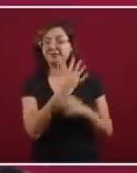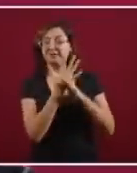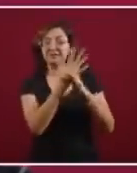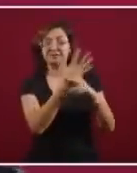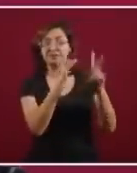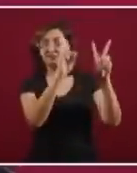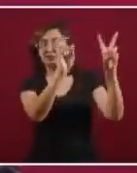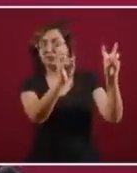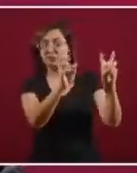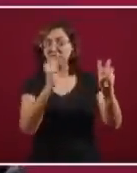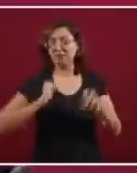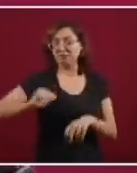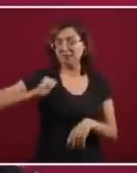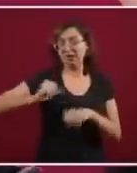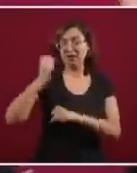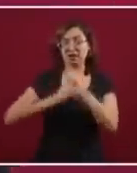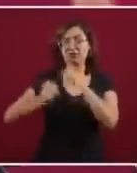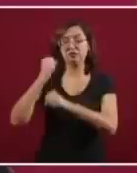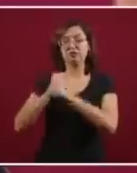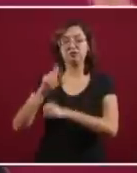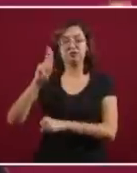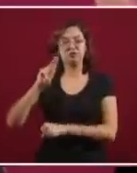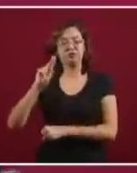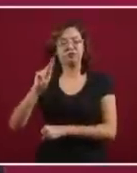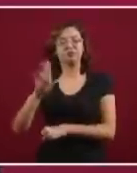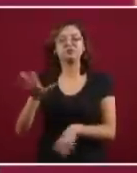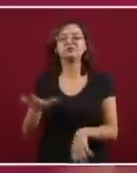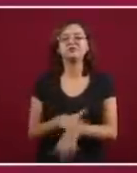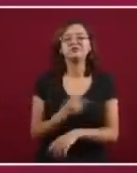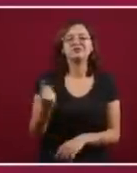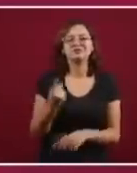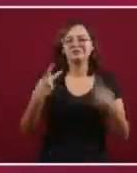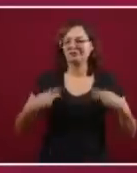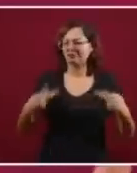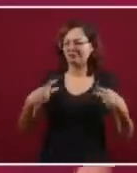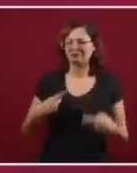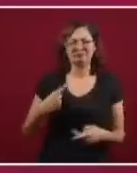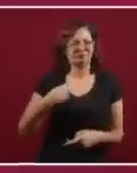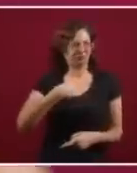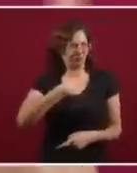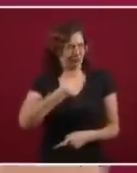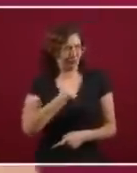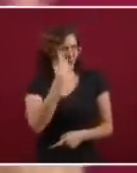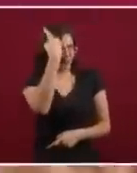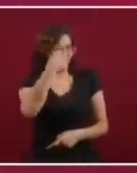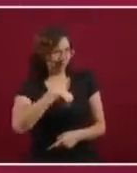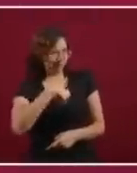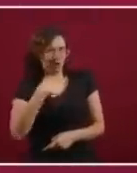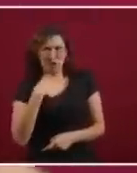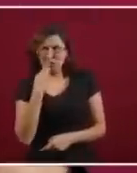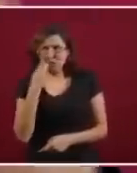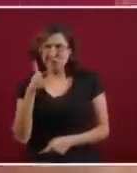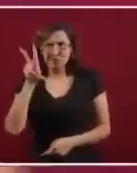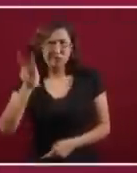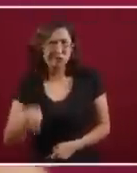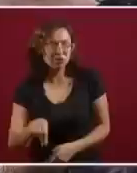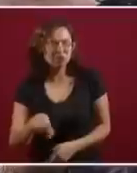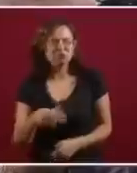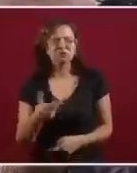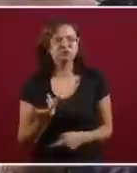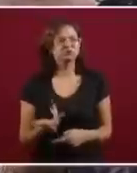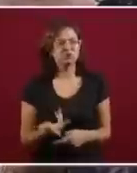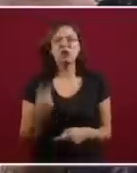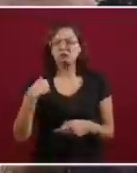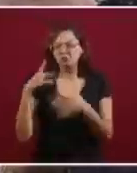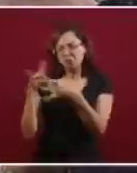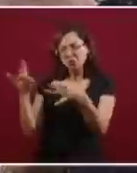ochentas y porque el individuo es capaz de tomar decisiones racionales y si le dices que esto hace daño va a decir que